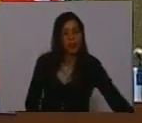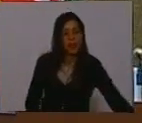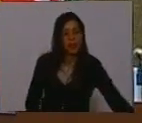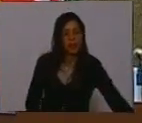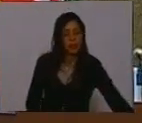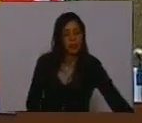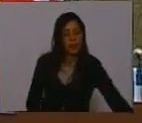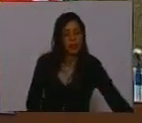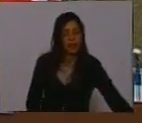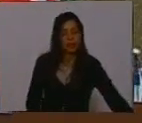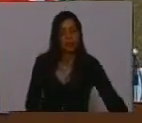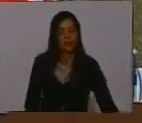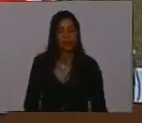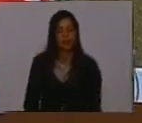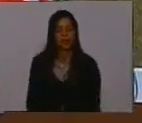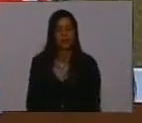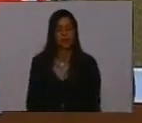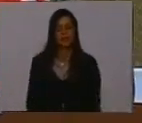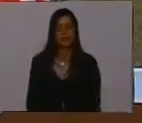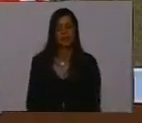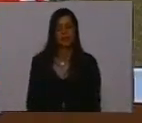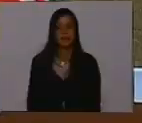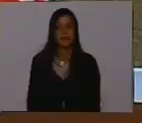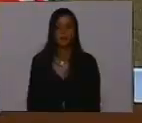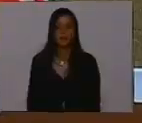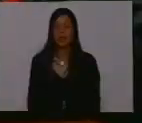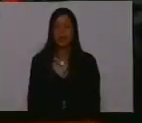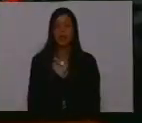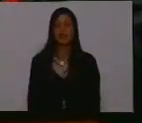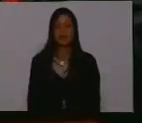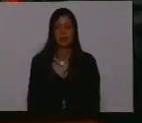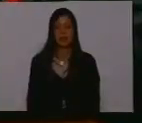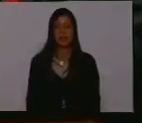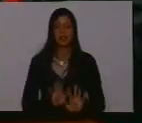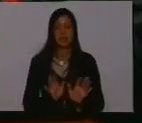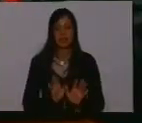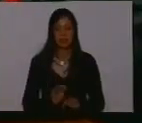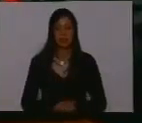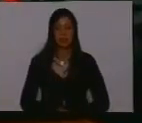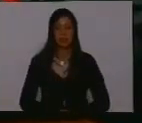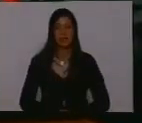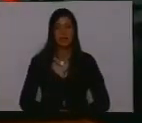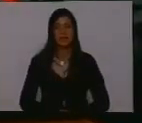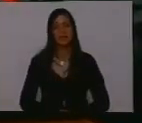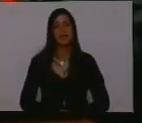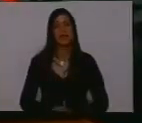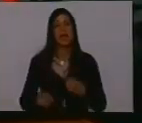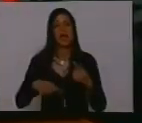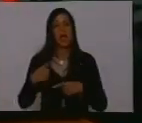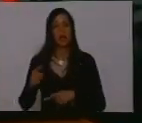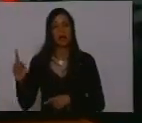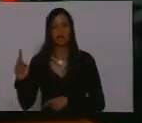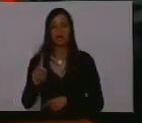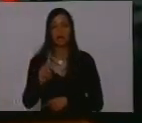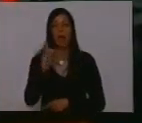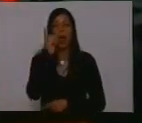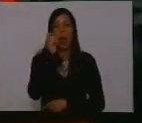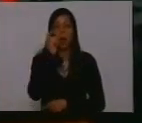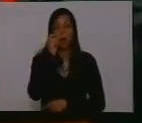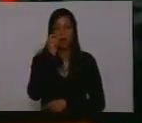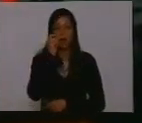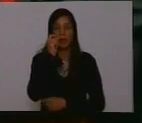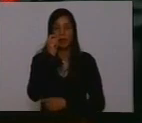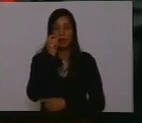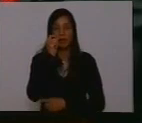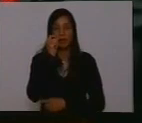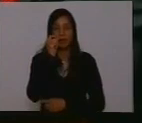de Juventud. Vamos, bueno, antes de darle el derecho de palabra al siguiente constituyente, quiero saludar que